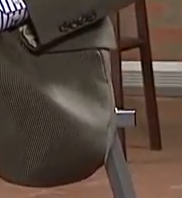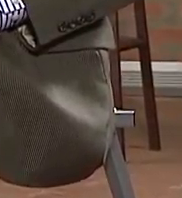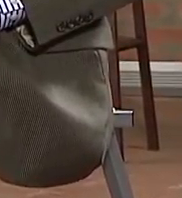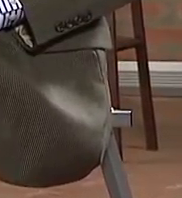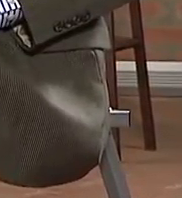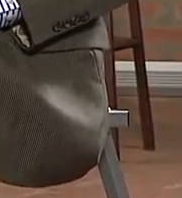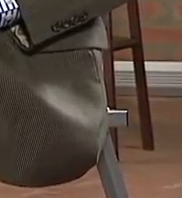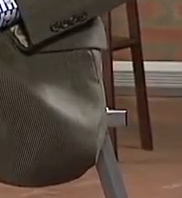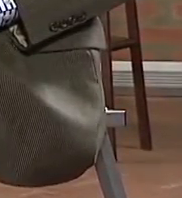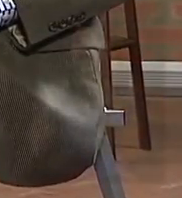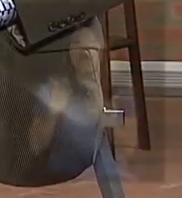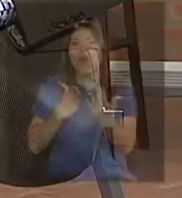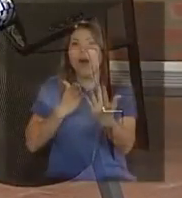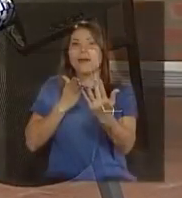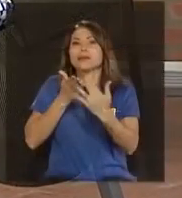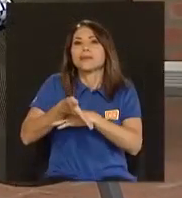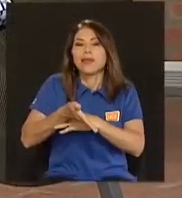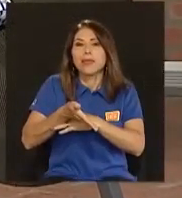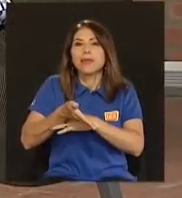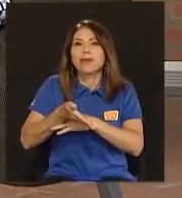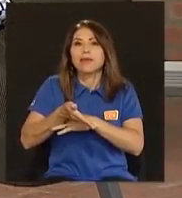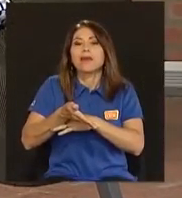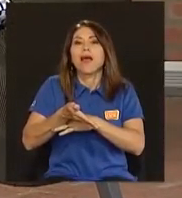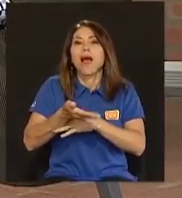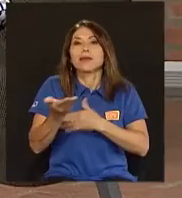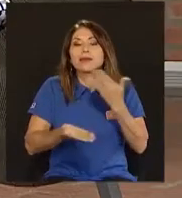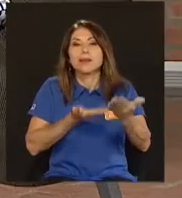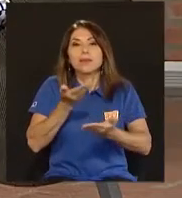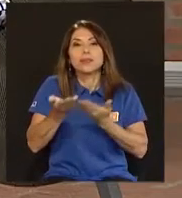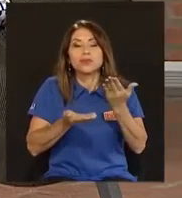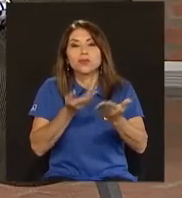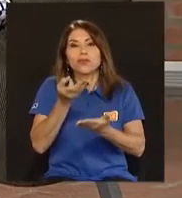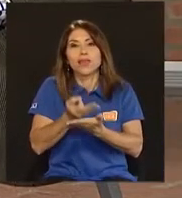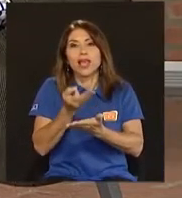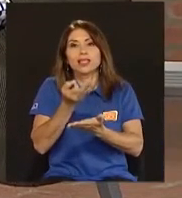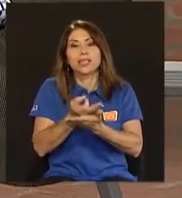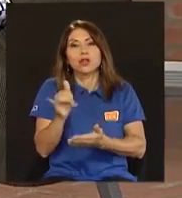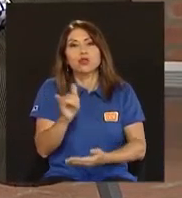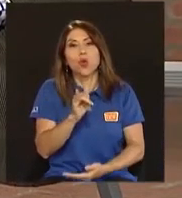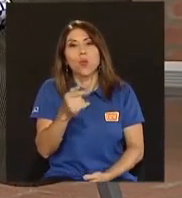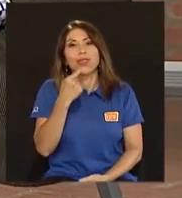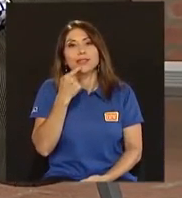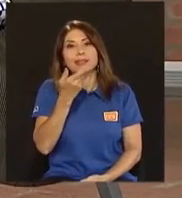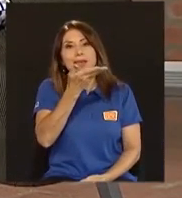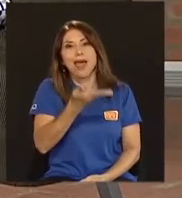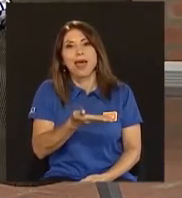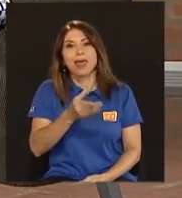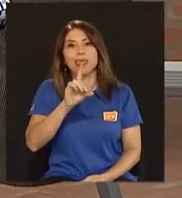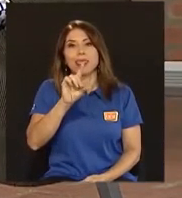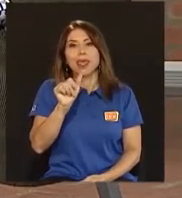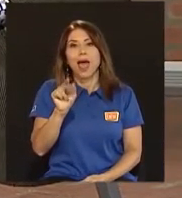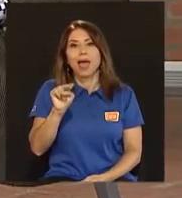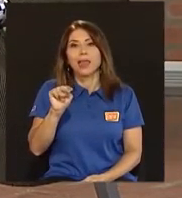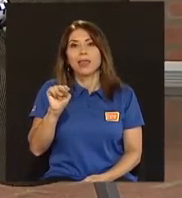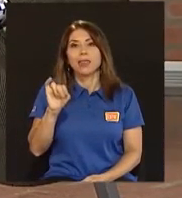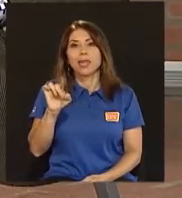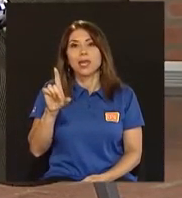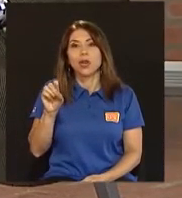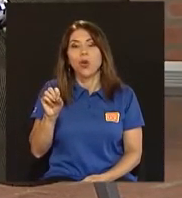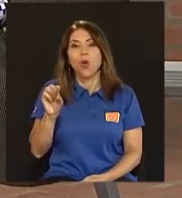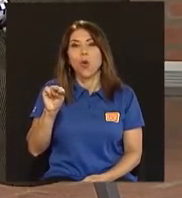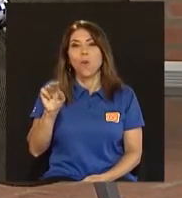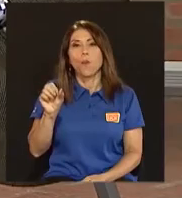acceden a los servicios financieros, como decía don Danilo Montero, no en los